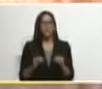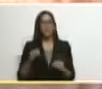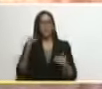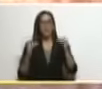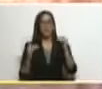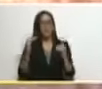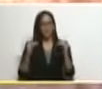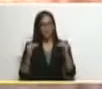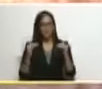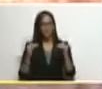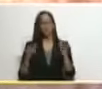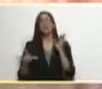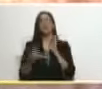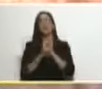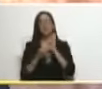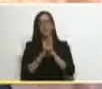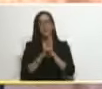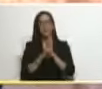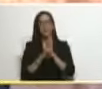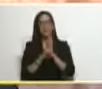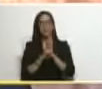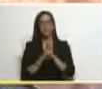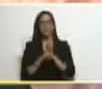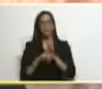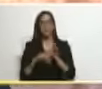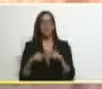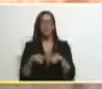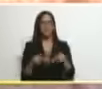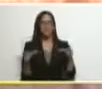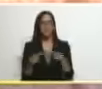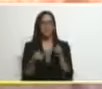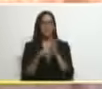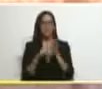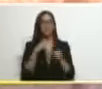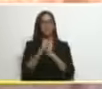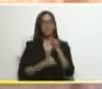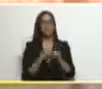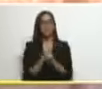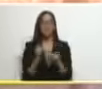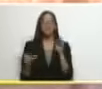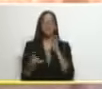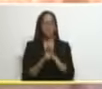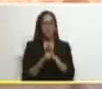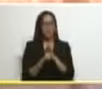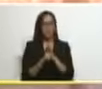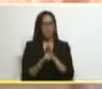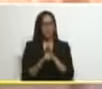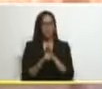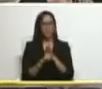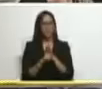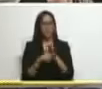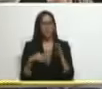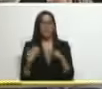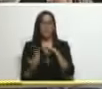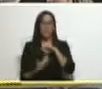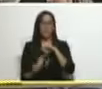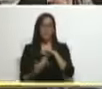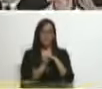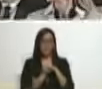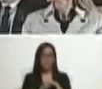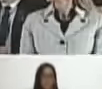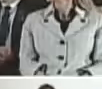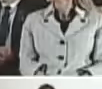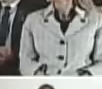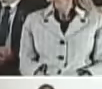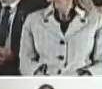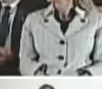equilibrada, legal, en el plano de la legalidad internacional además, legal, basada en el Estatuto de Creación de la